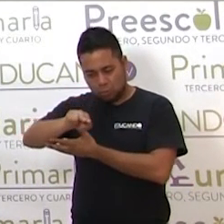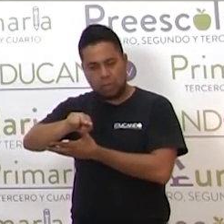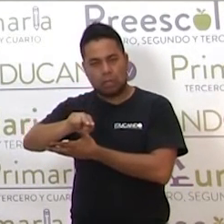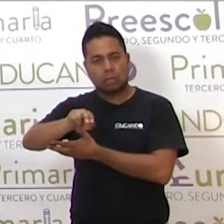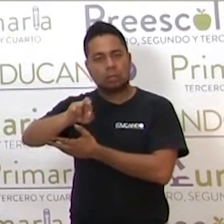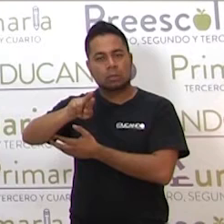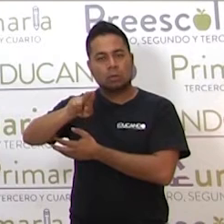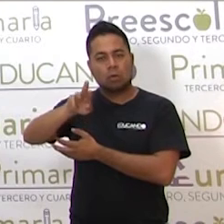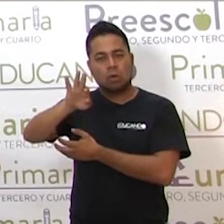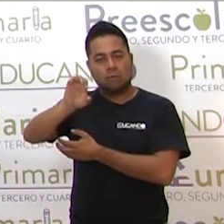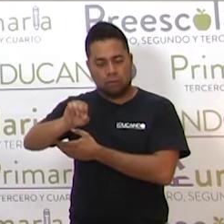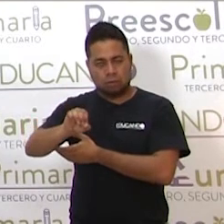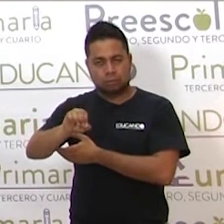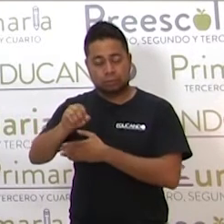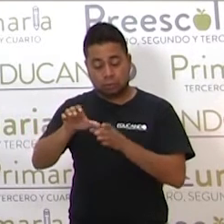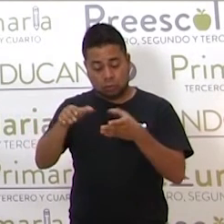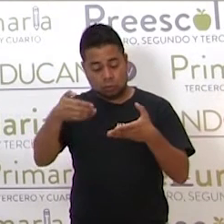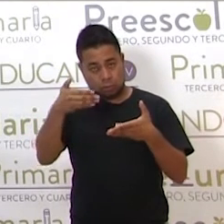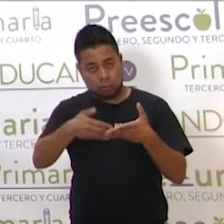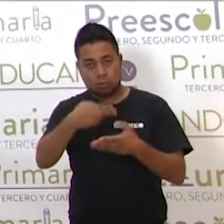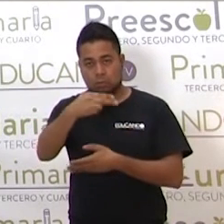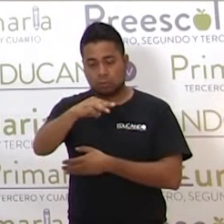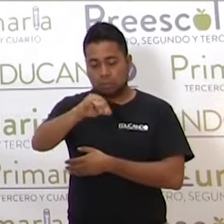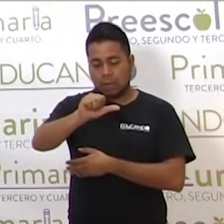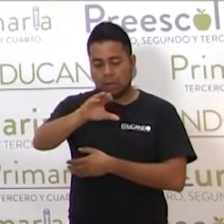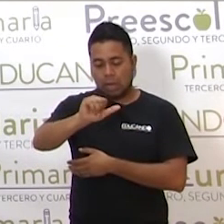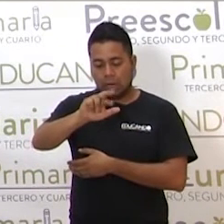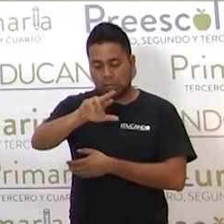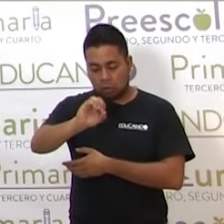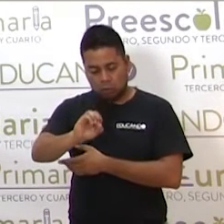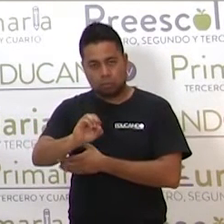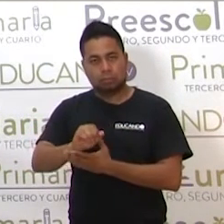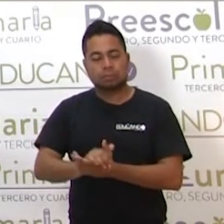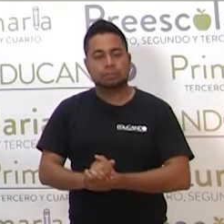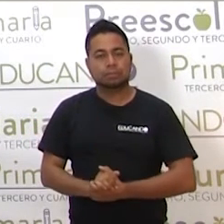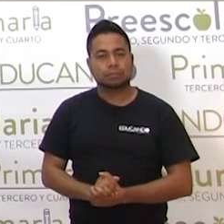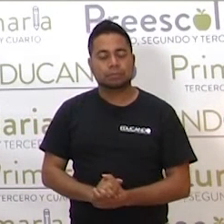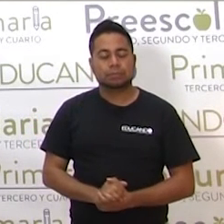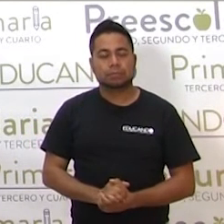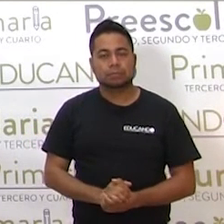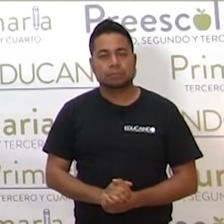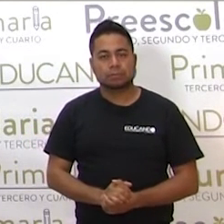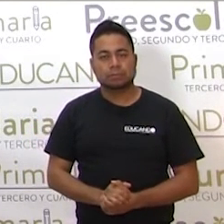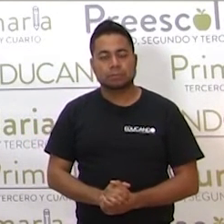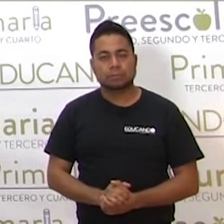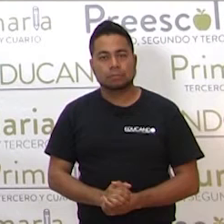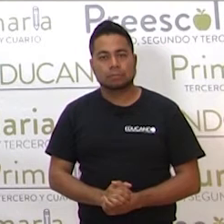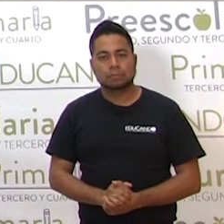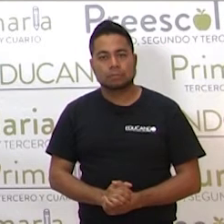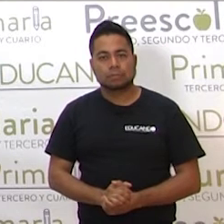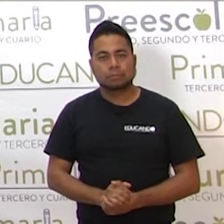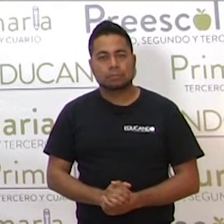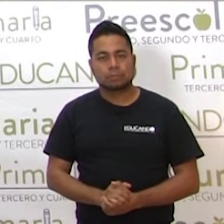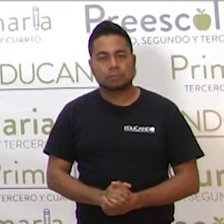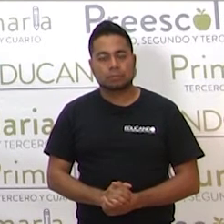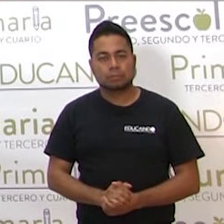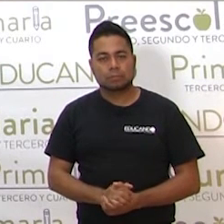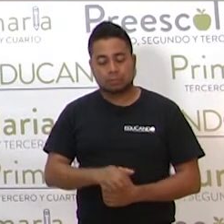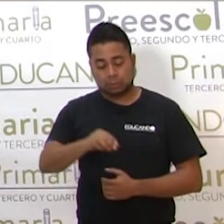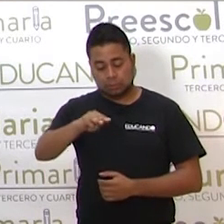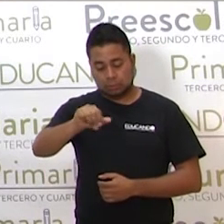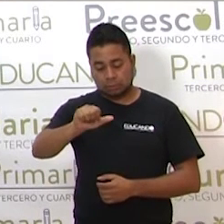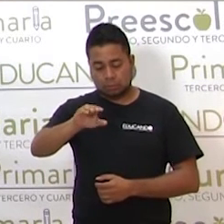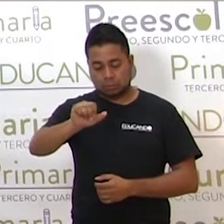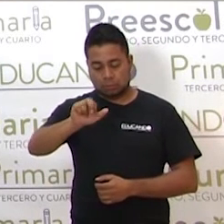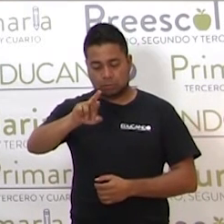que se llama Macario. Muy bien, Macario de